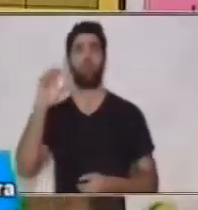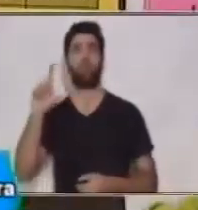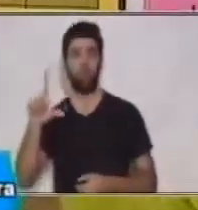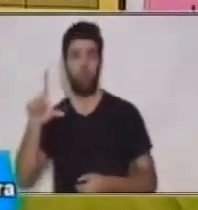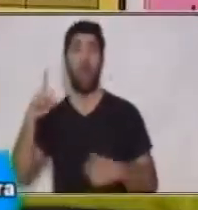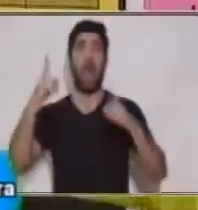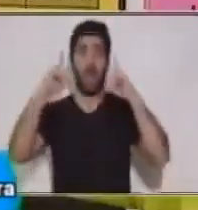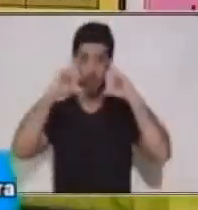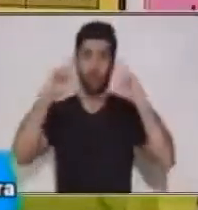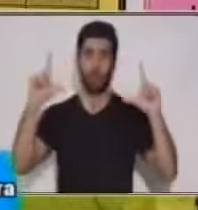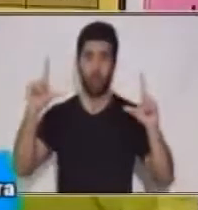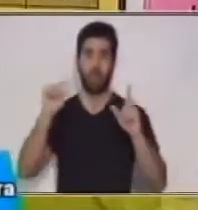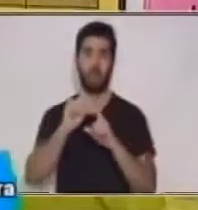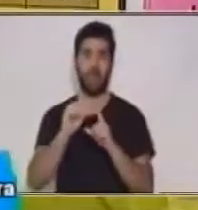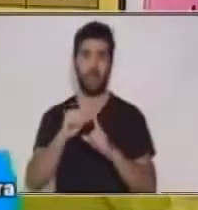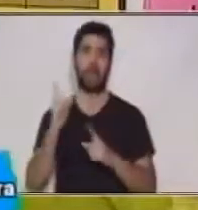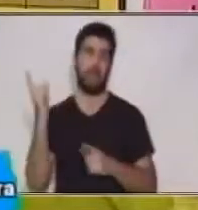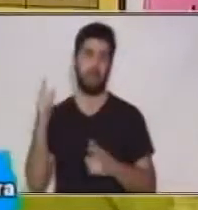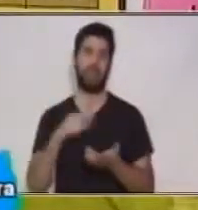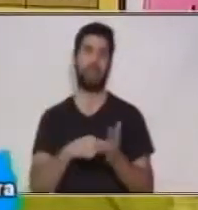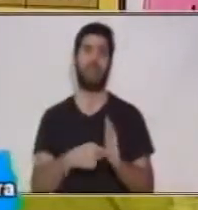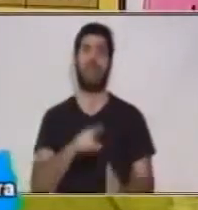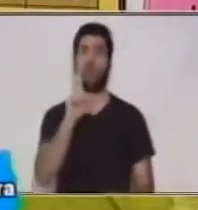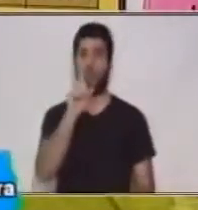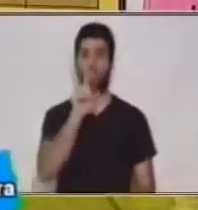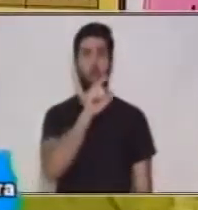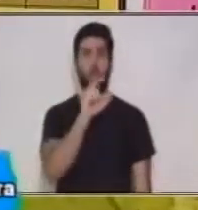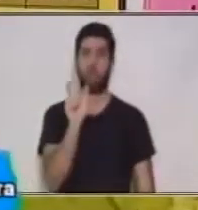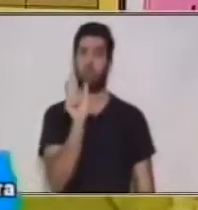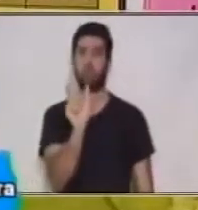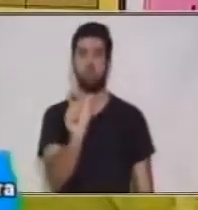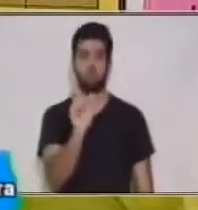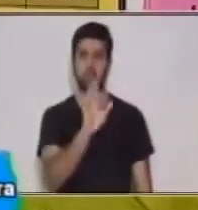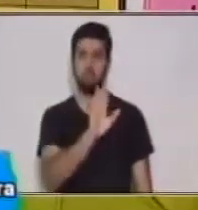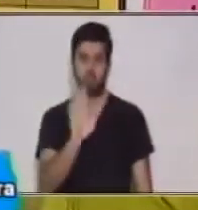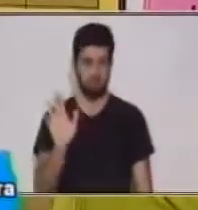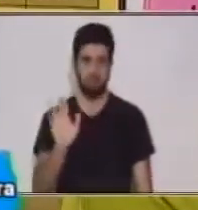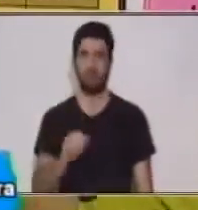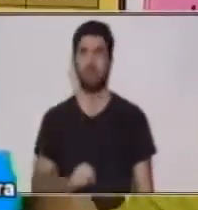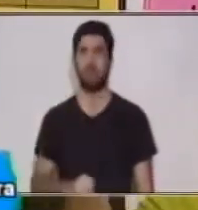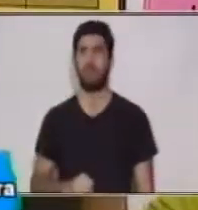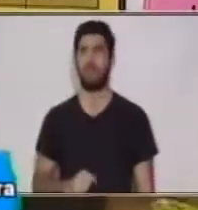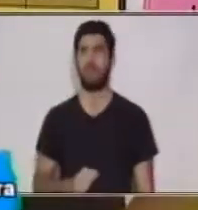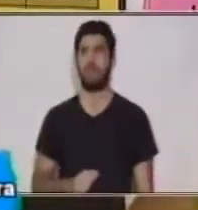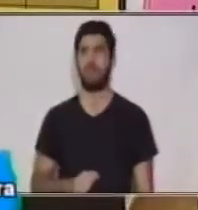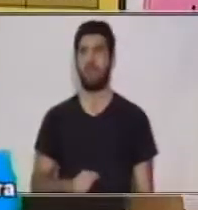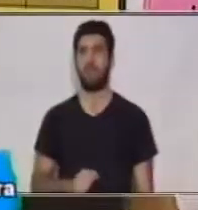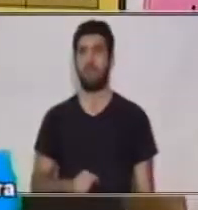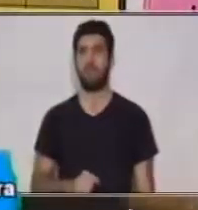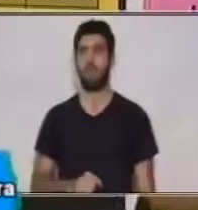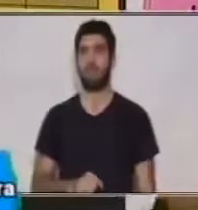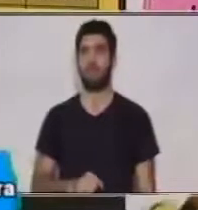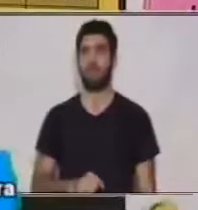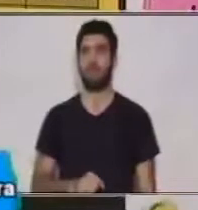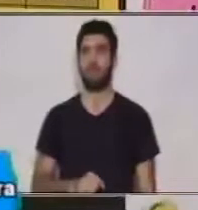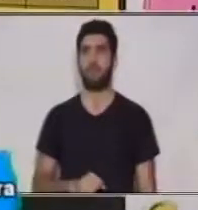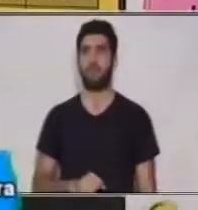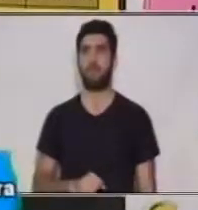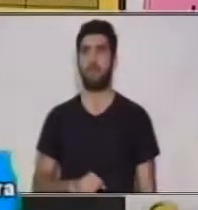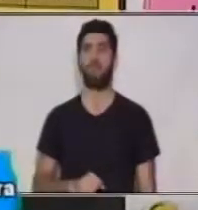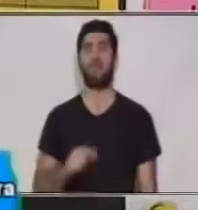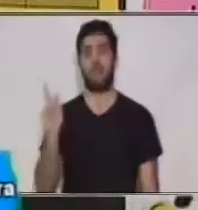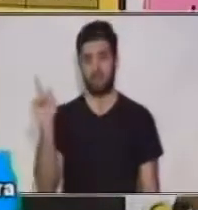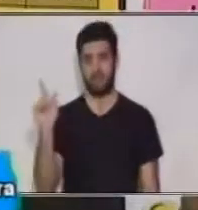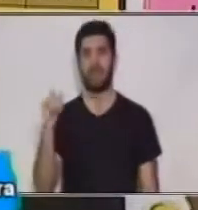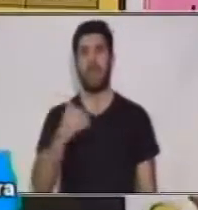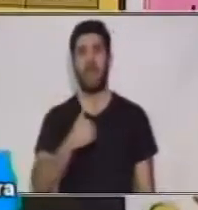La palabra sol solo tiene un monema. Es una palabra. Sol, sí, es un sol radiante, es